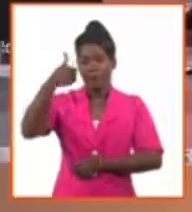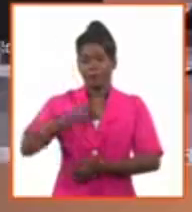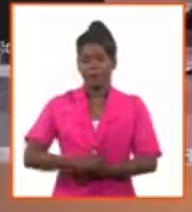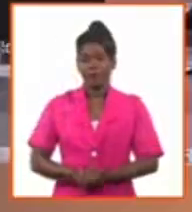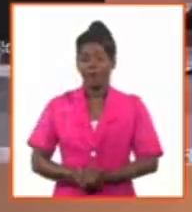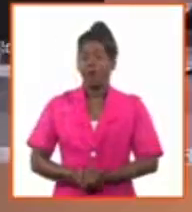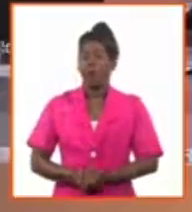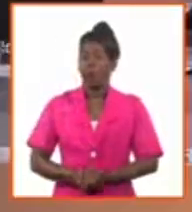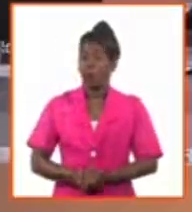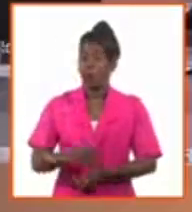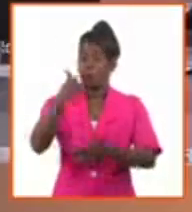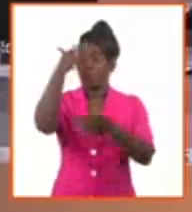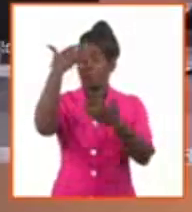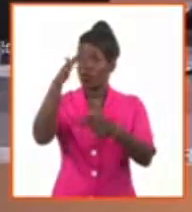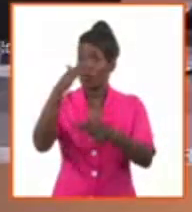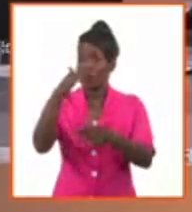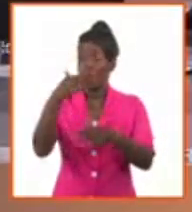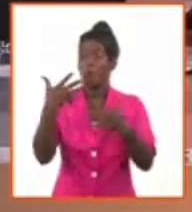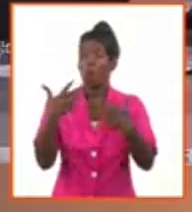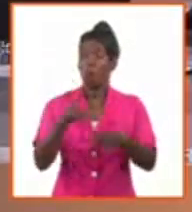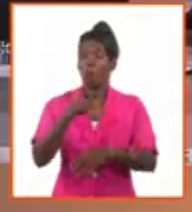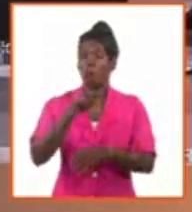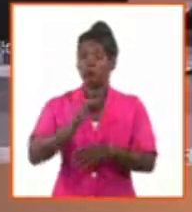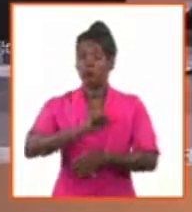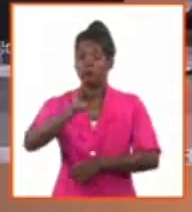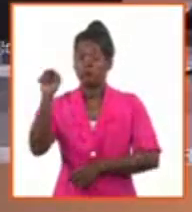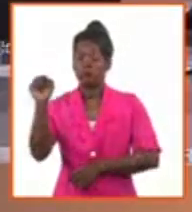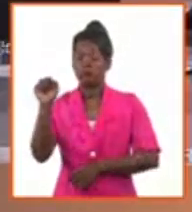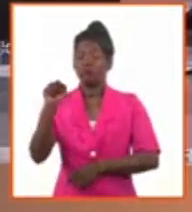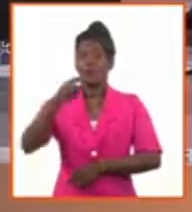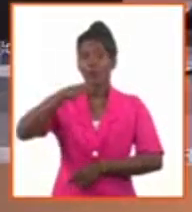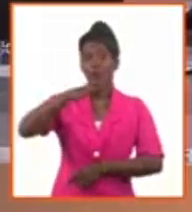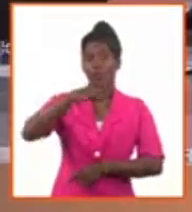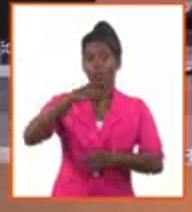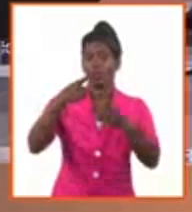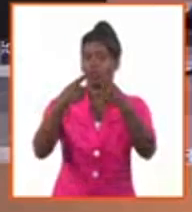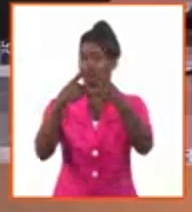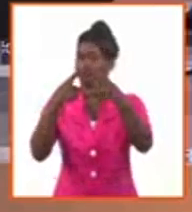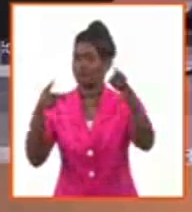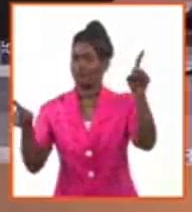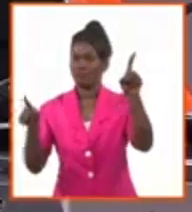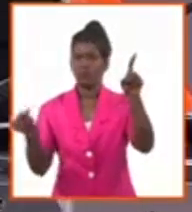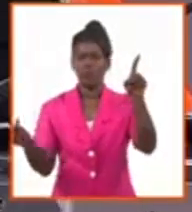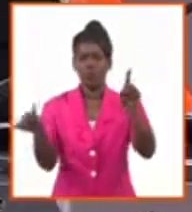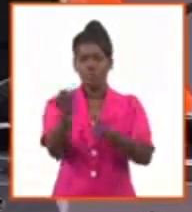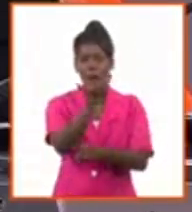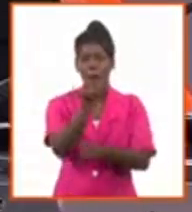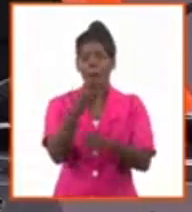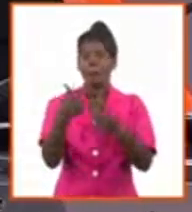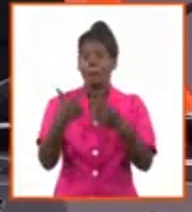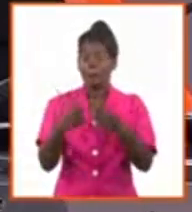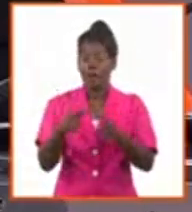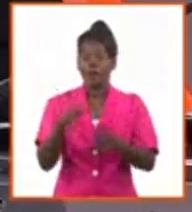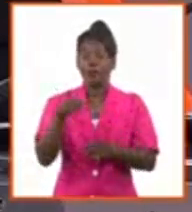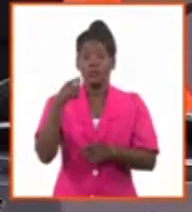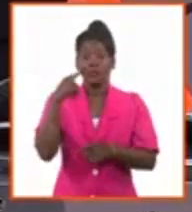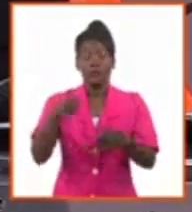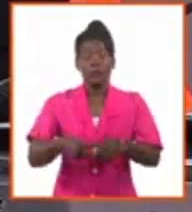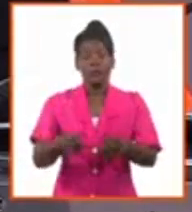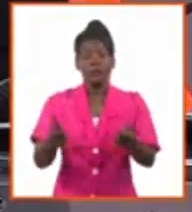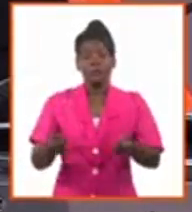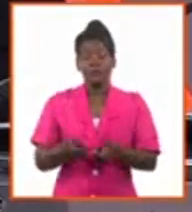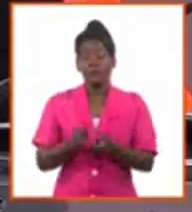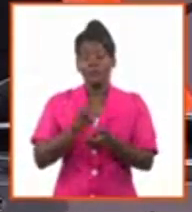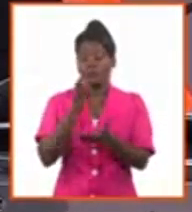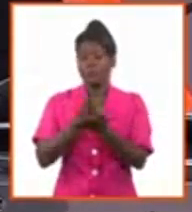pues éxito, Natalie, en tu brigada y en toda la Universidad de Pinar del Río, en todas las brigadas del país en este congreso, un congreso en el